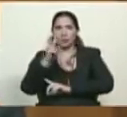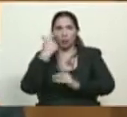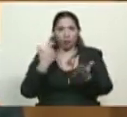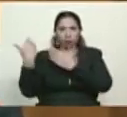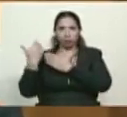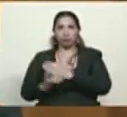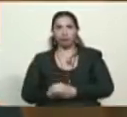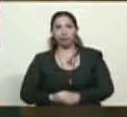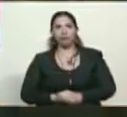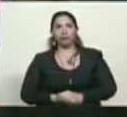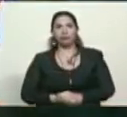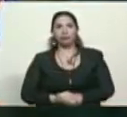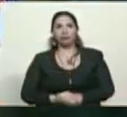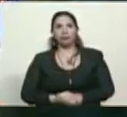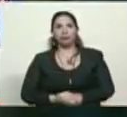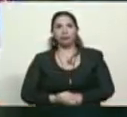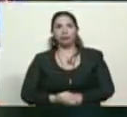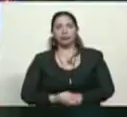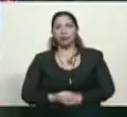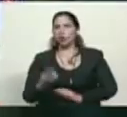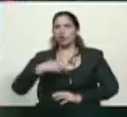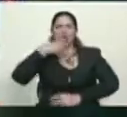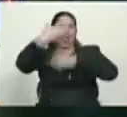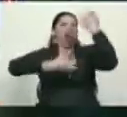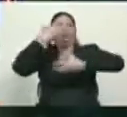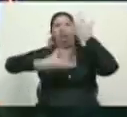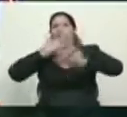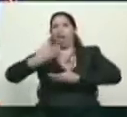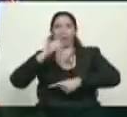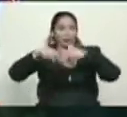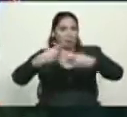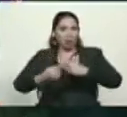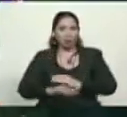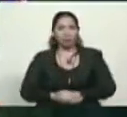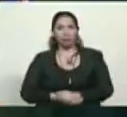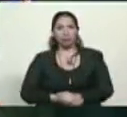Venezuela y armamos el escándalo se que